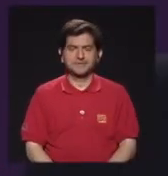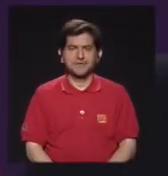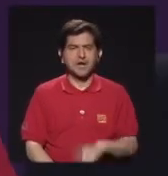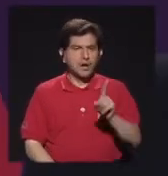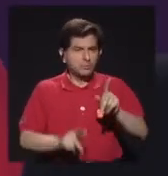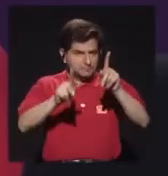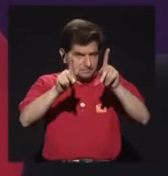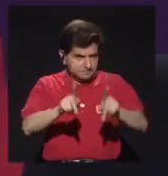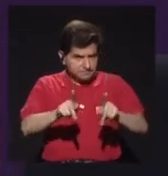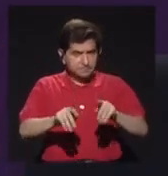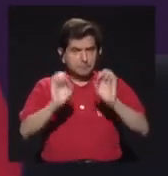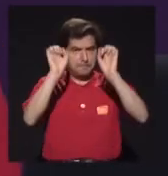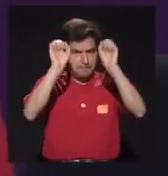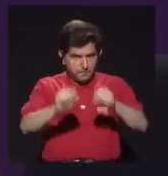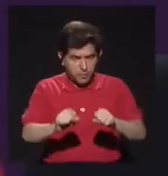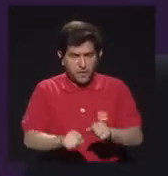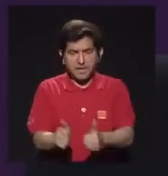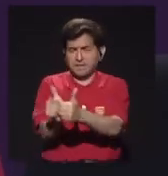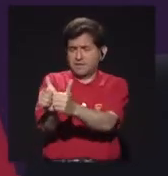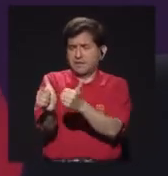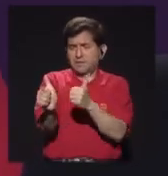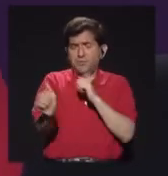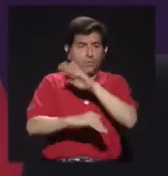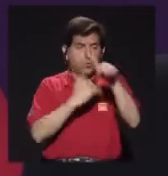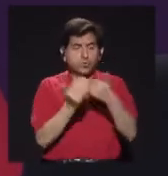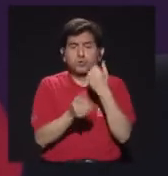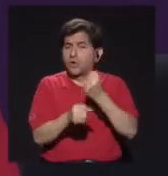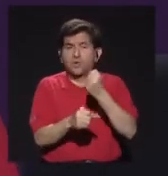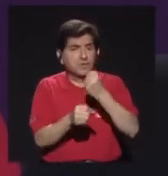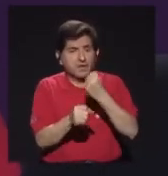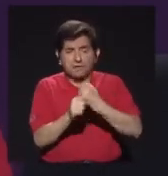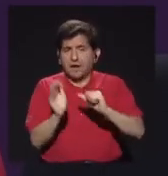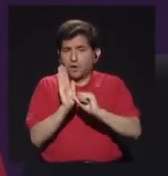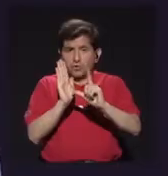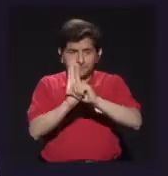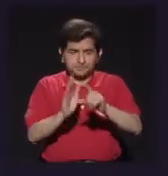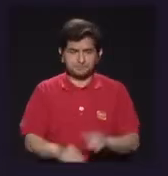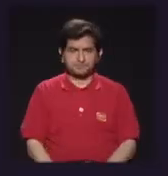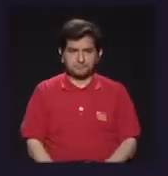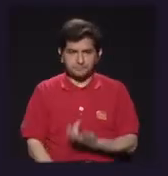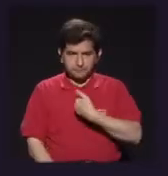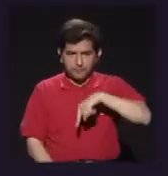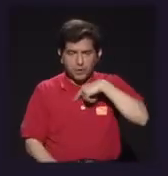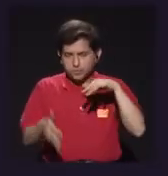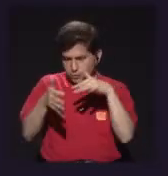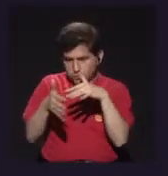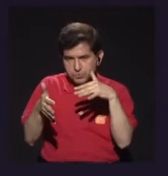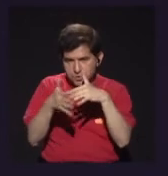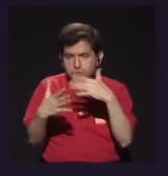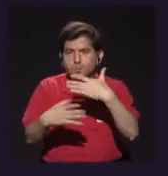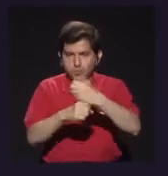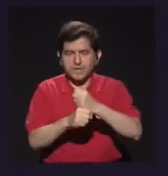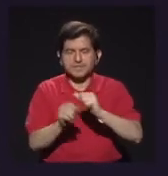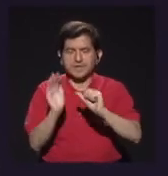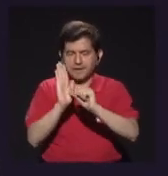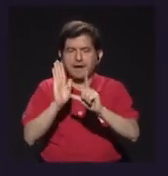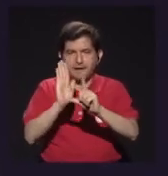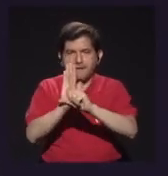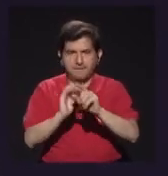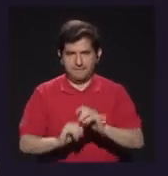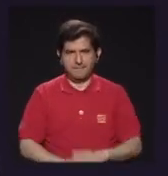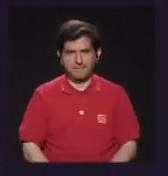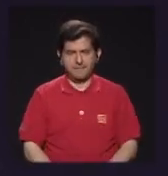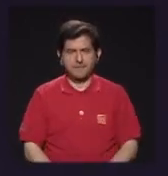una persona puede atrasar absolutamente todo el trabajo de la asamblea legislativa de hecho hicimos un estudio en la asamblea legislativa